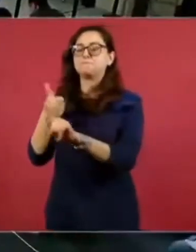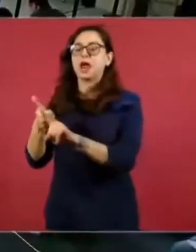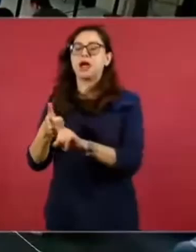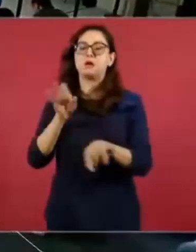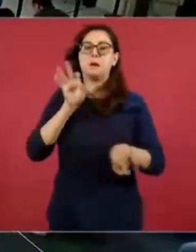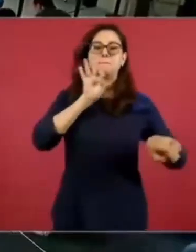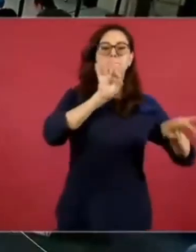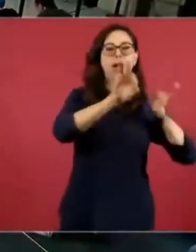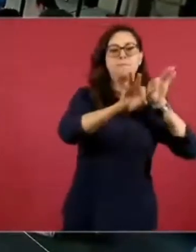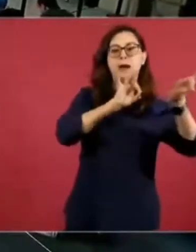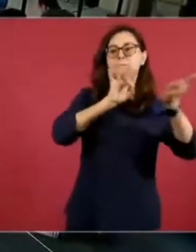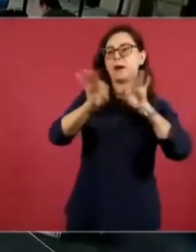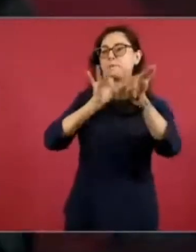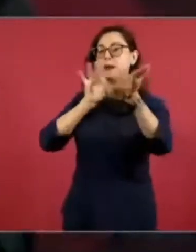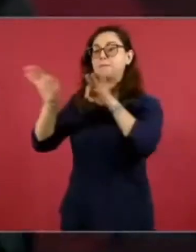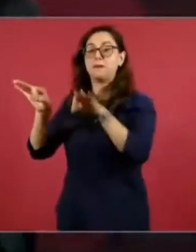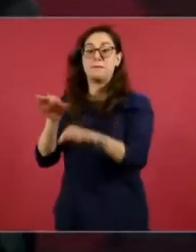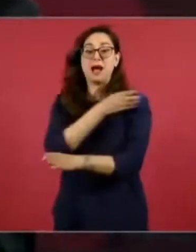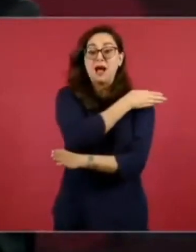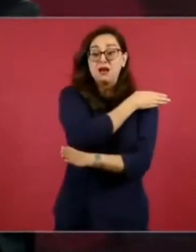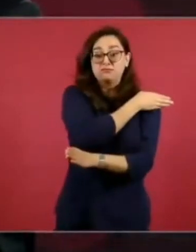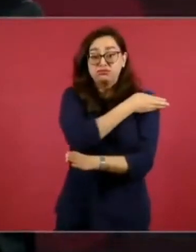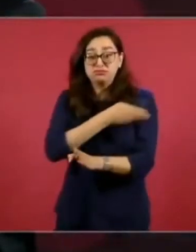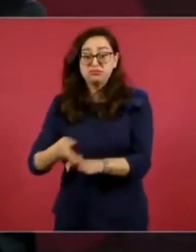Nadie de estos